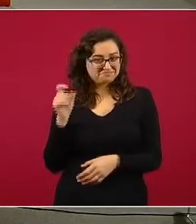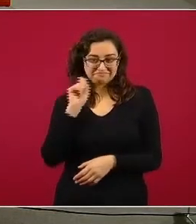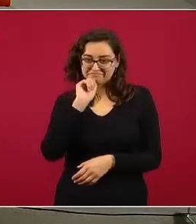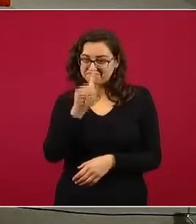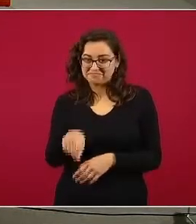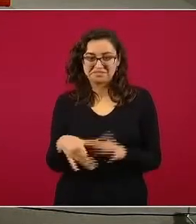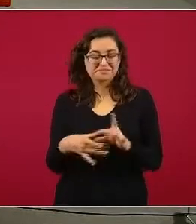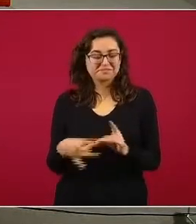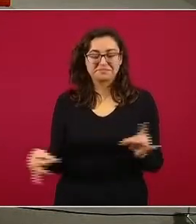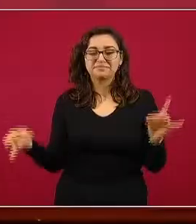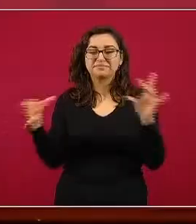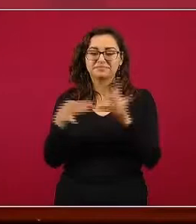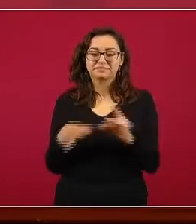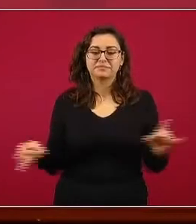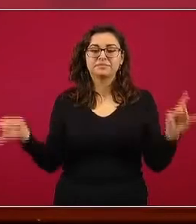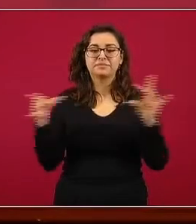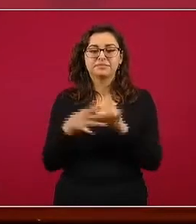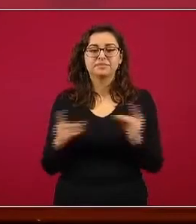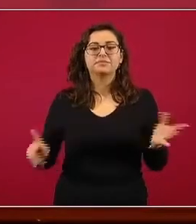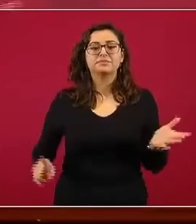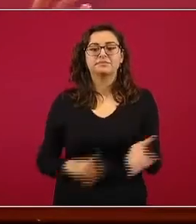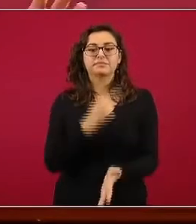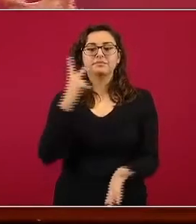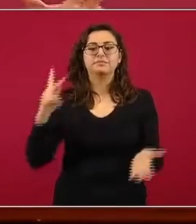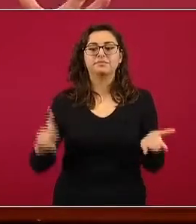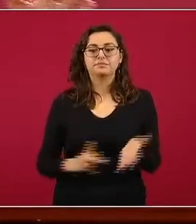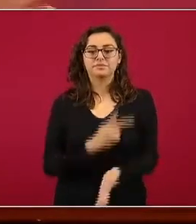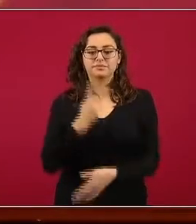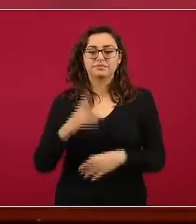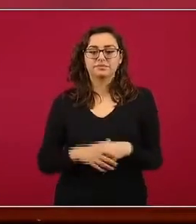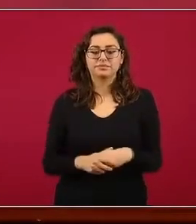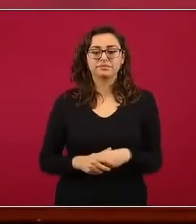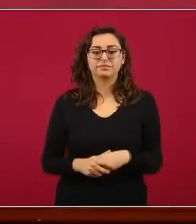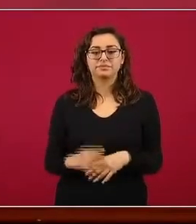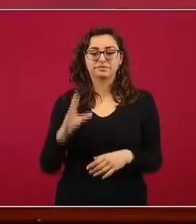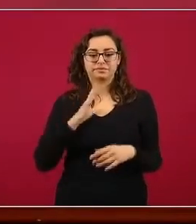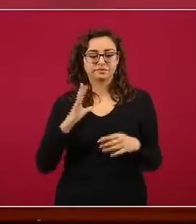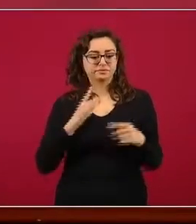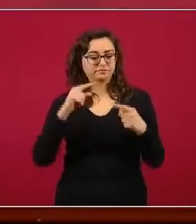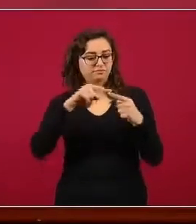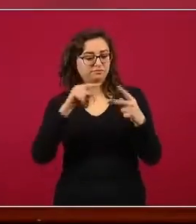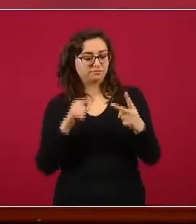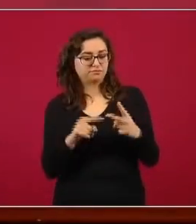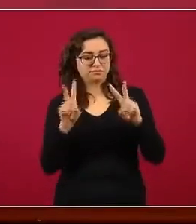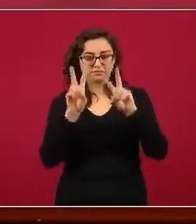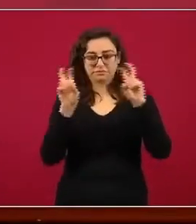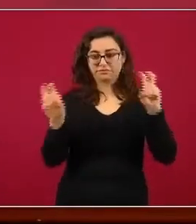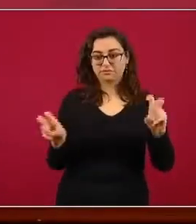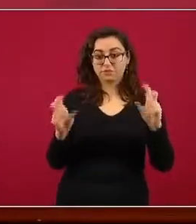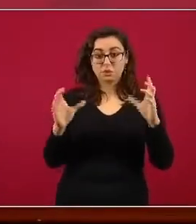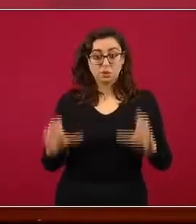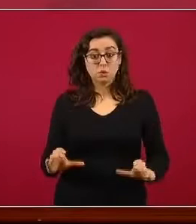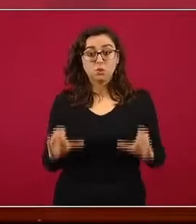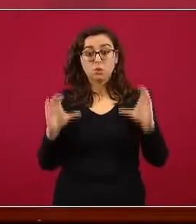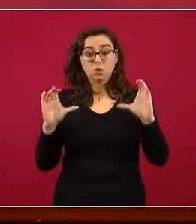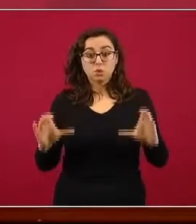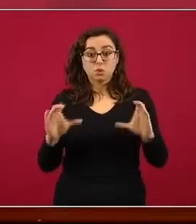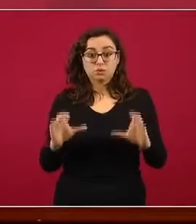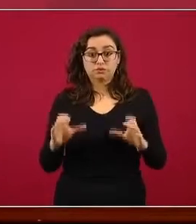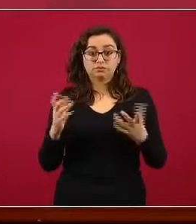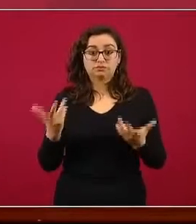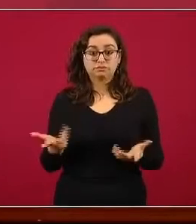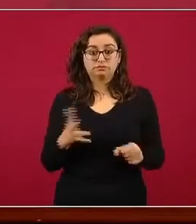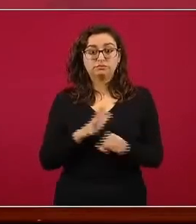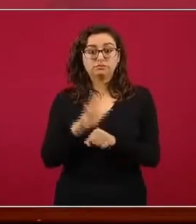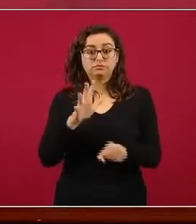esto extensamente. Hay dos elementos a cuidar, ambos son bienes públicos de